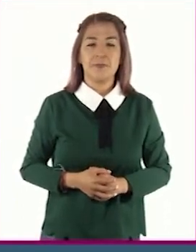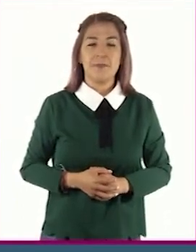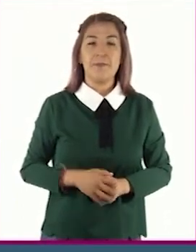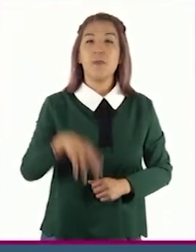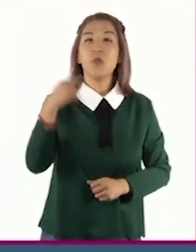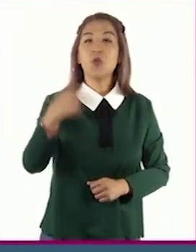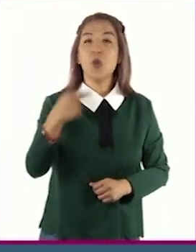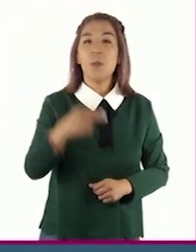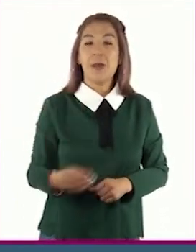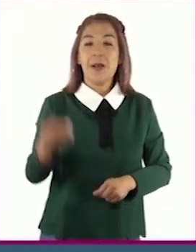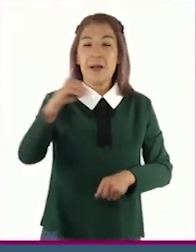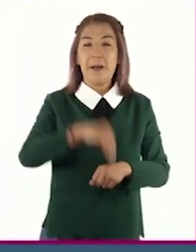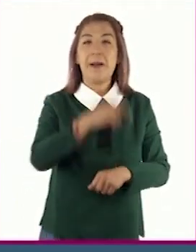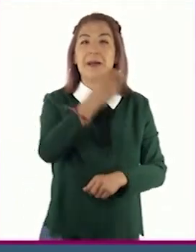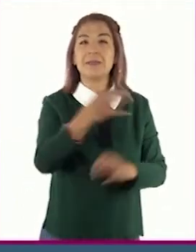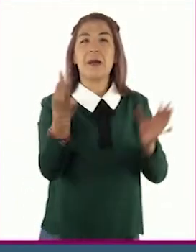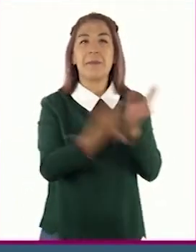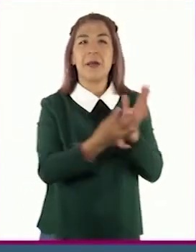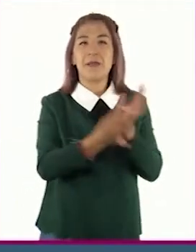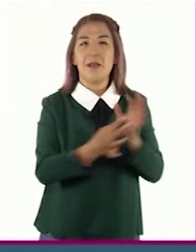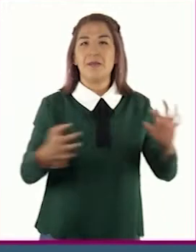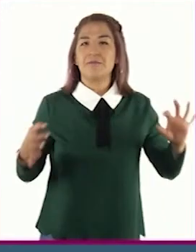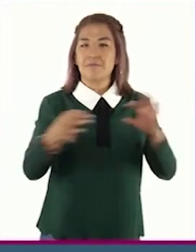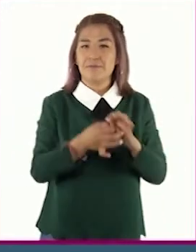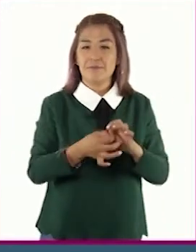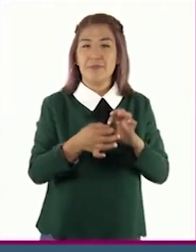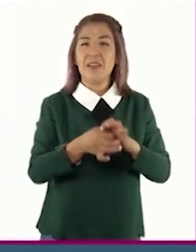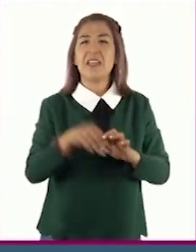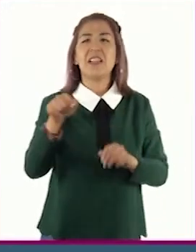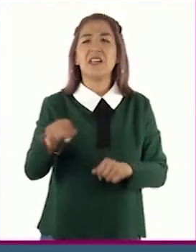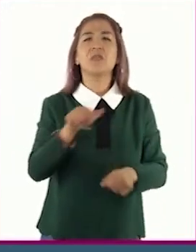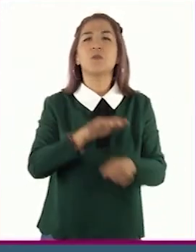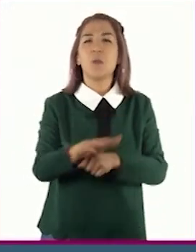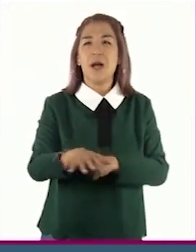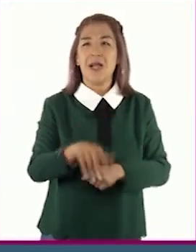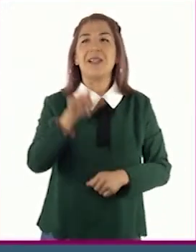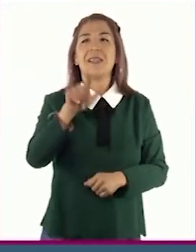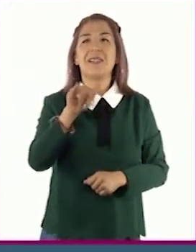y el nombre del metal correspondiente. En este caso, el litio.